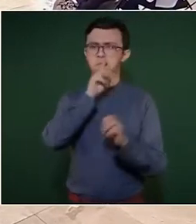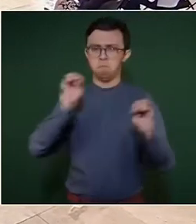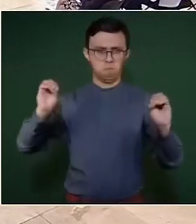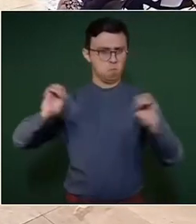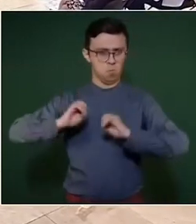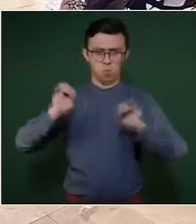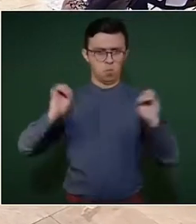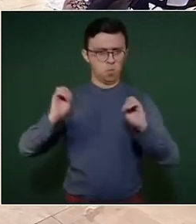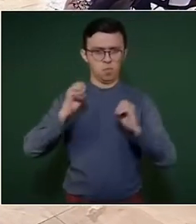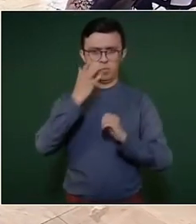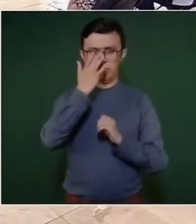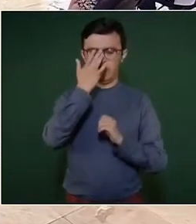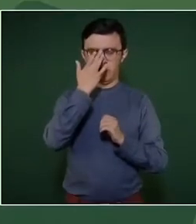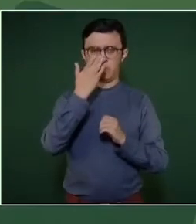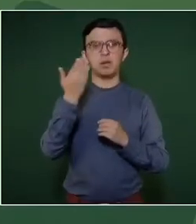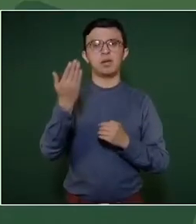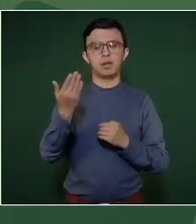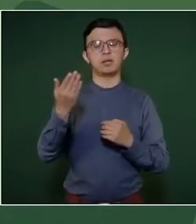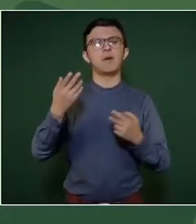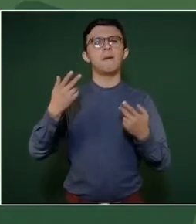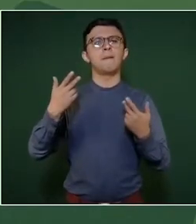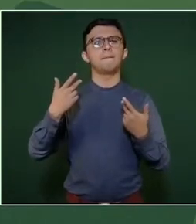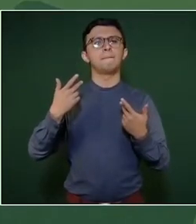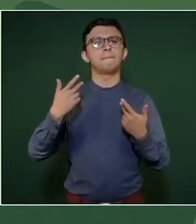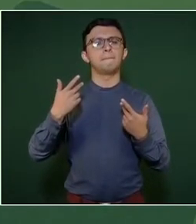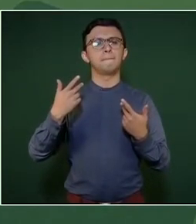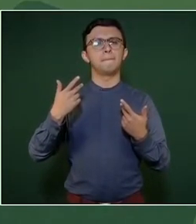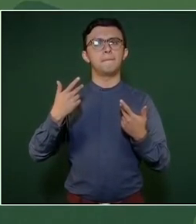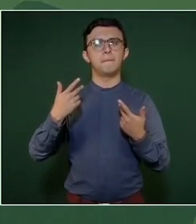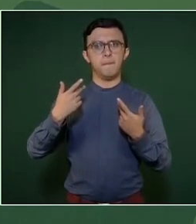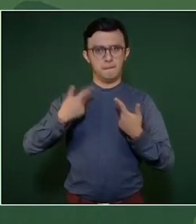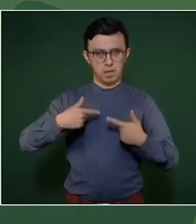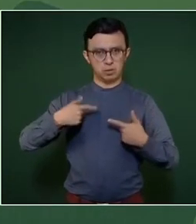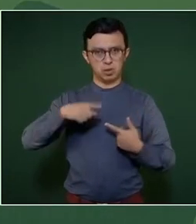Los que están para